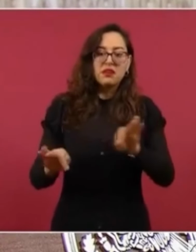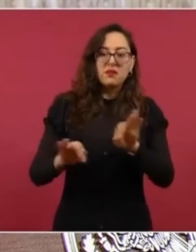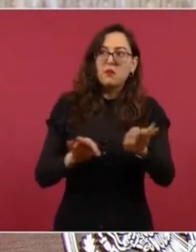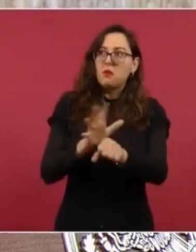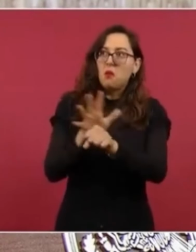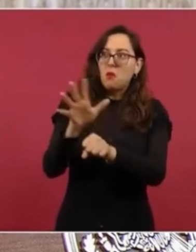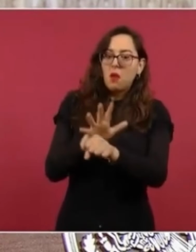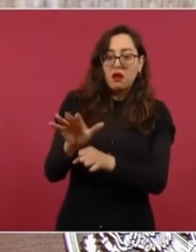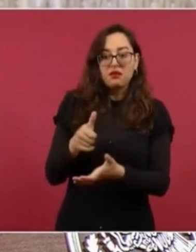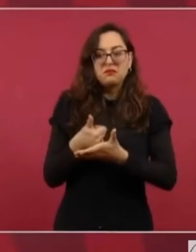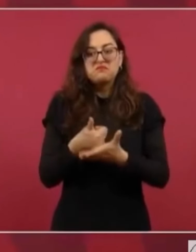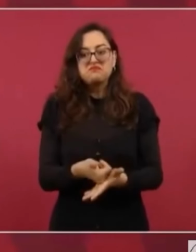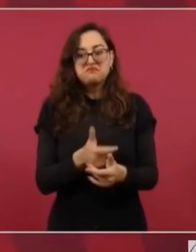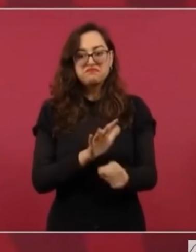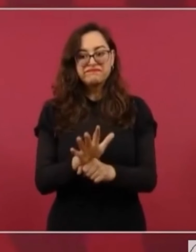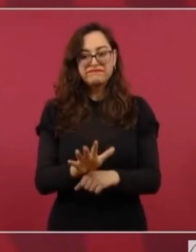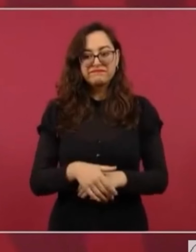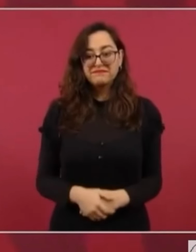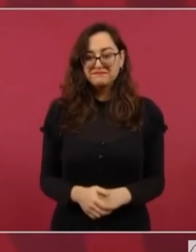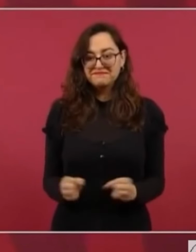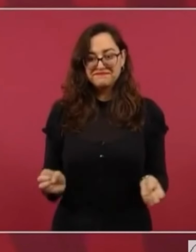no ayudan en nada,